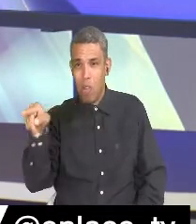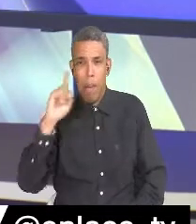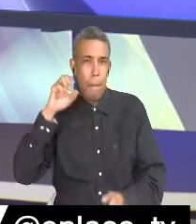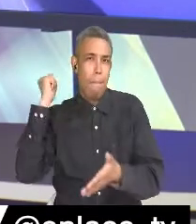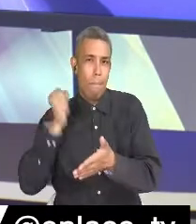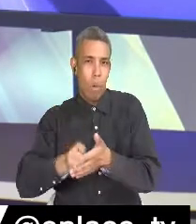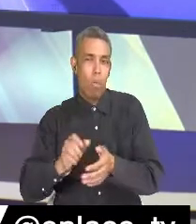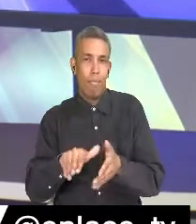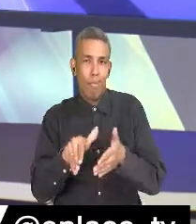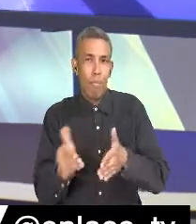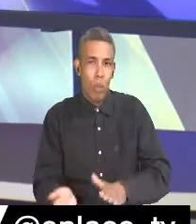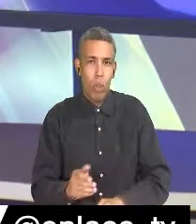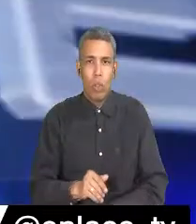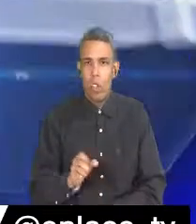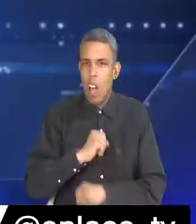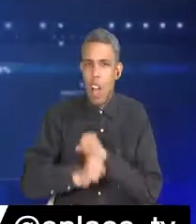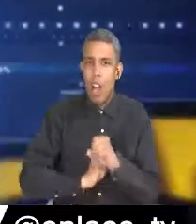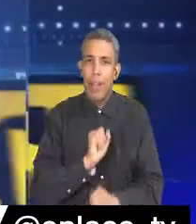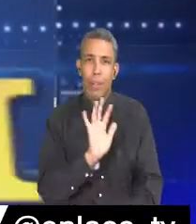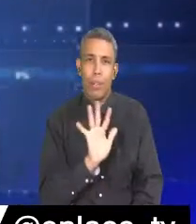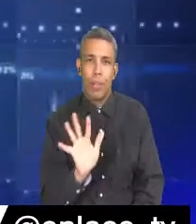en la región.